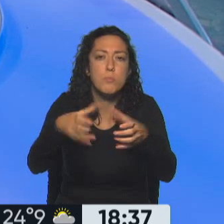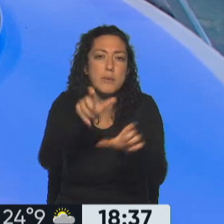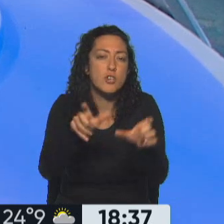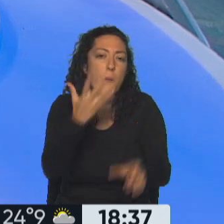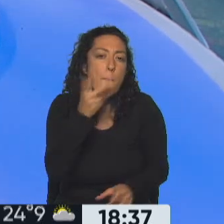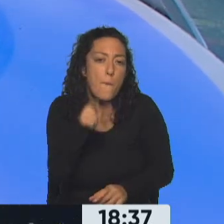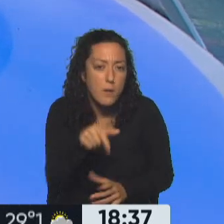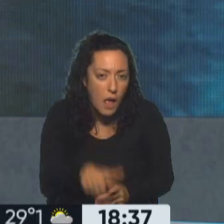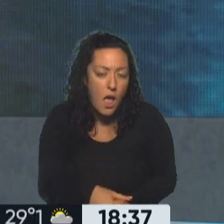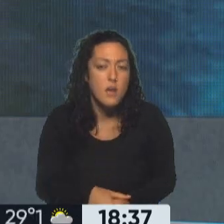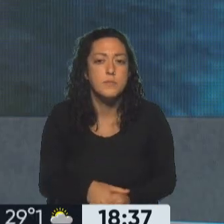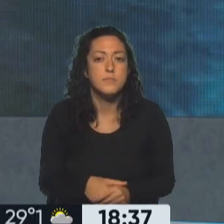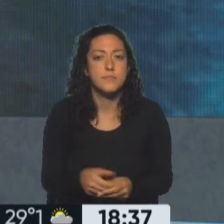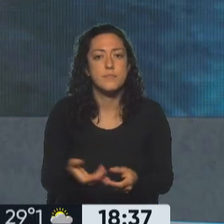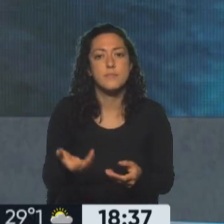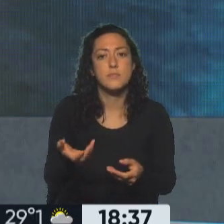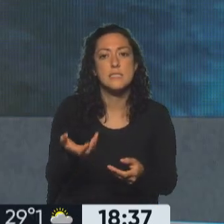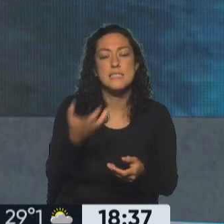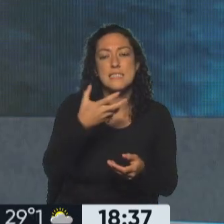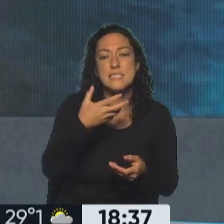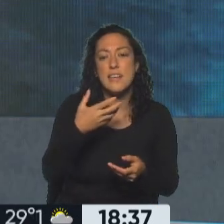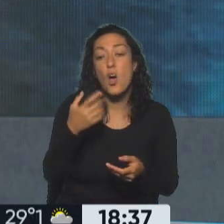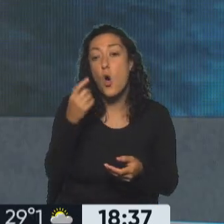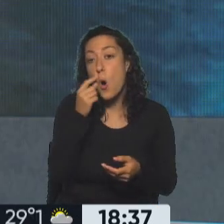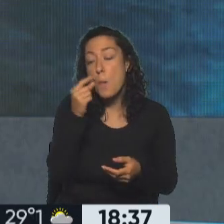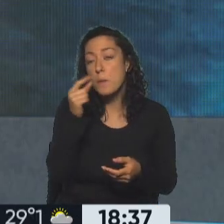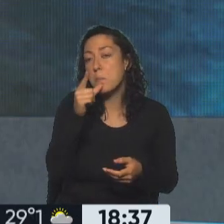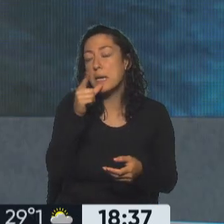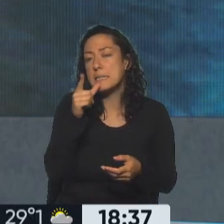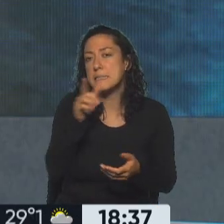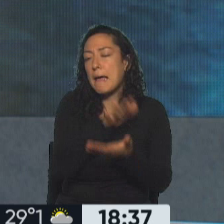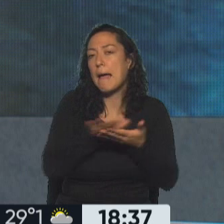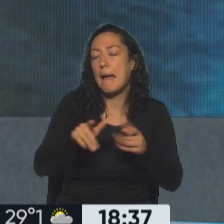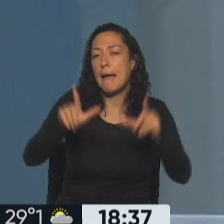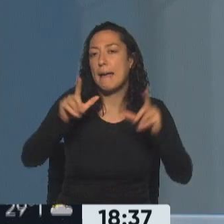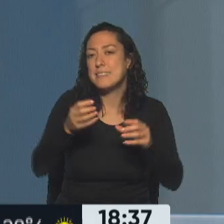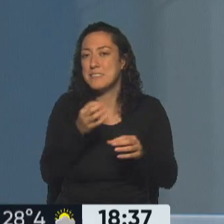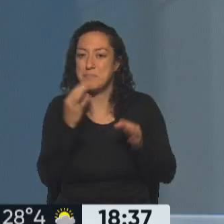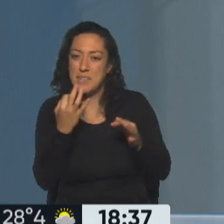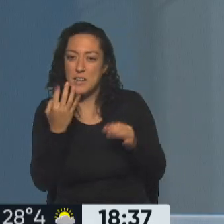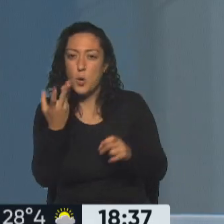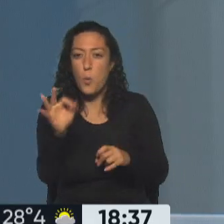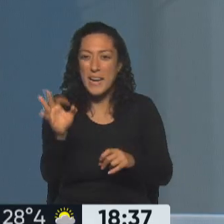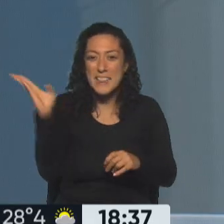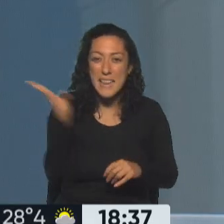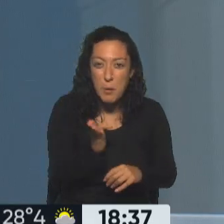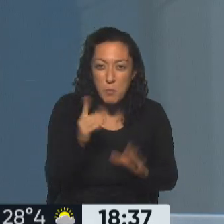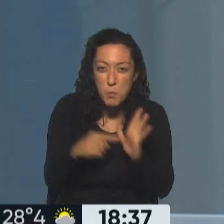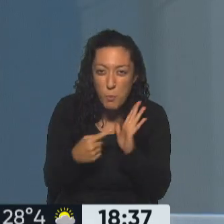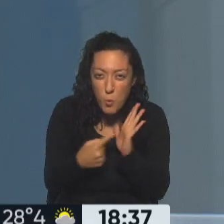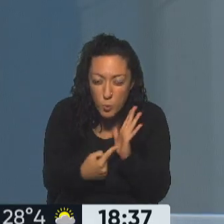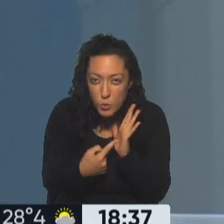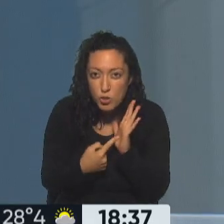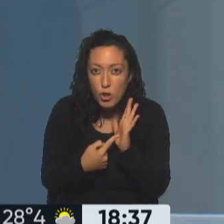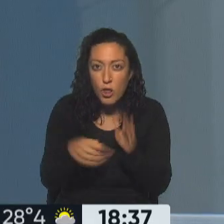digo el segmento el hombre que era indemneado el país y